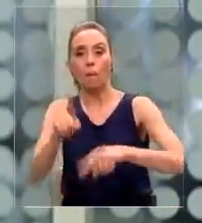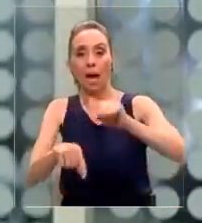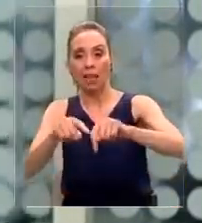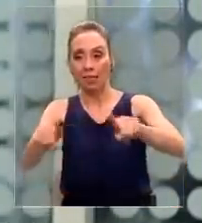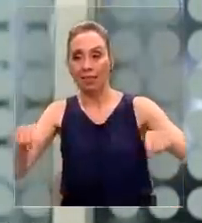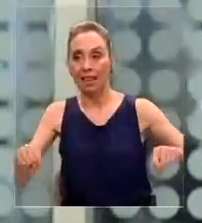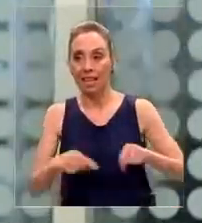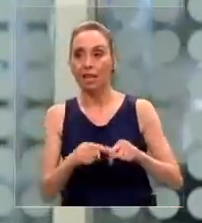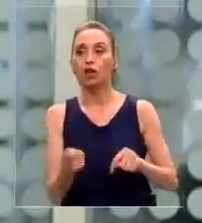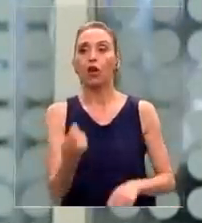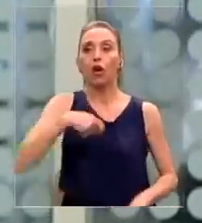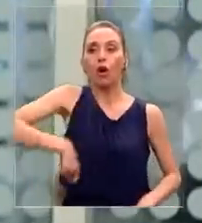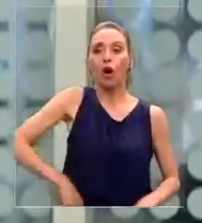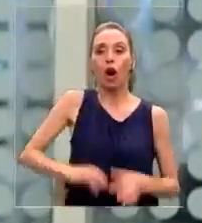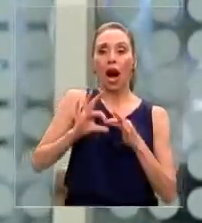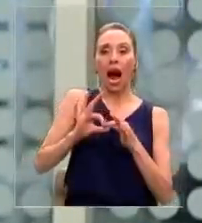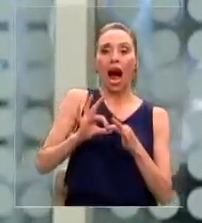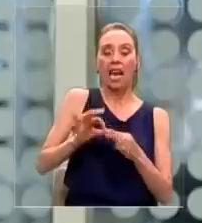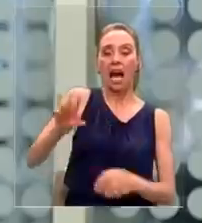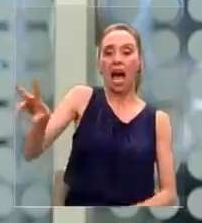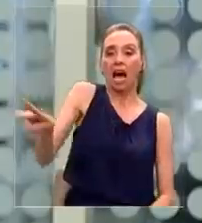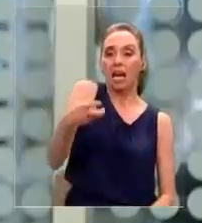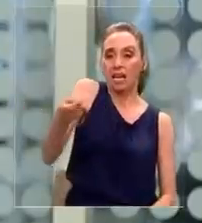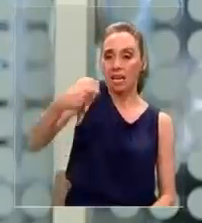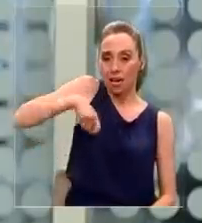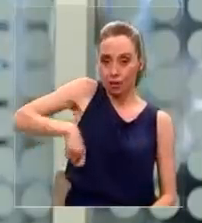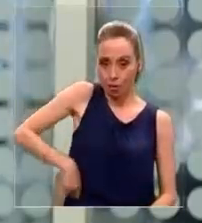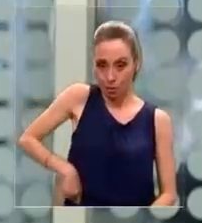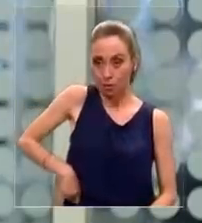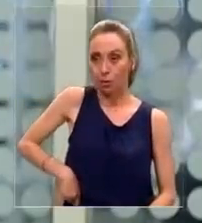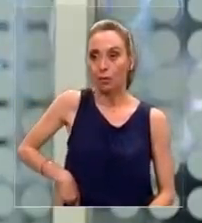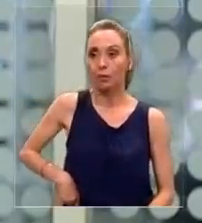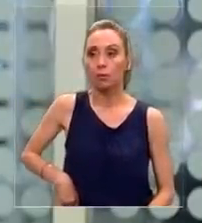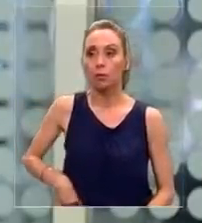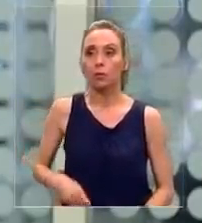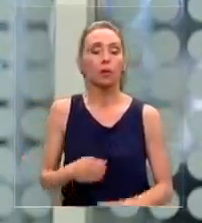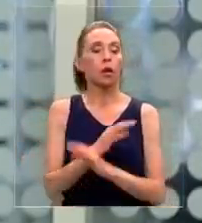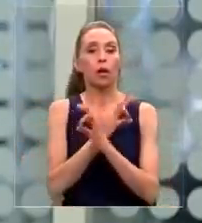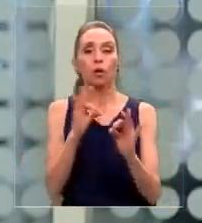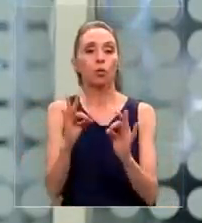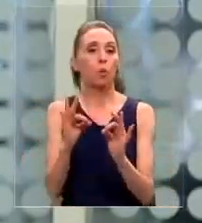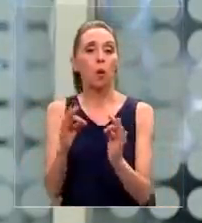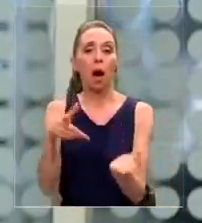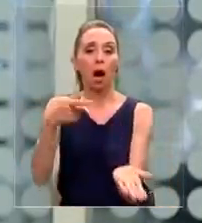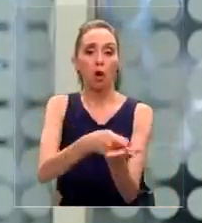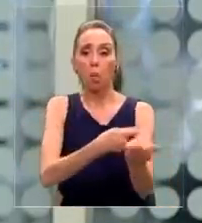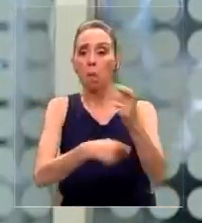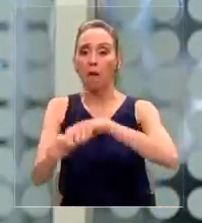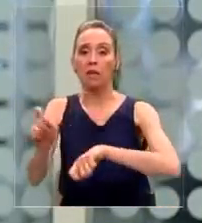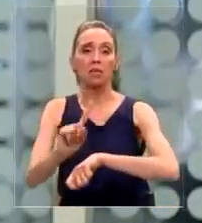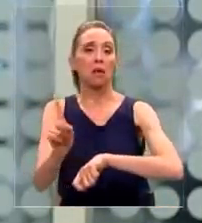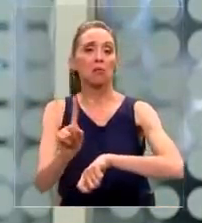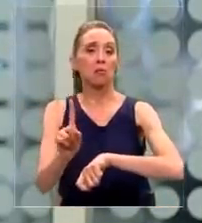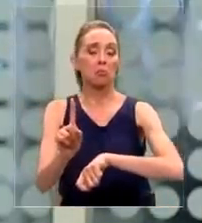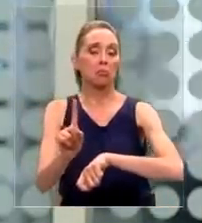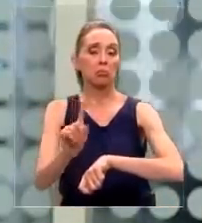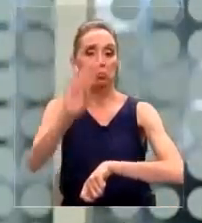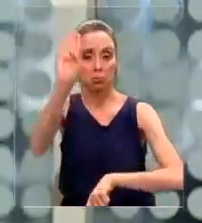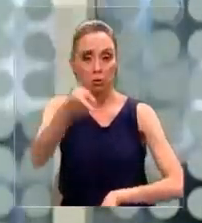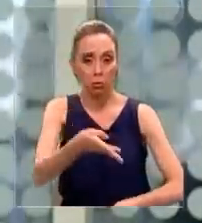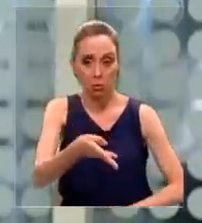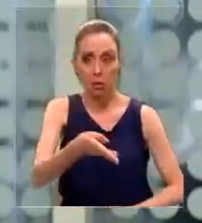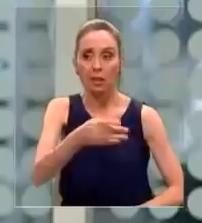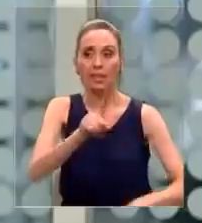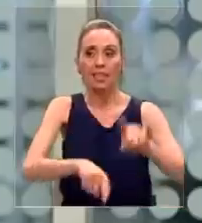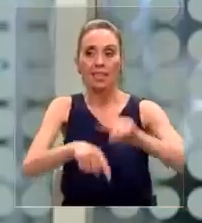era comisionar una parte, pero nunca se concretó el negocio. Finalmente